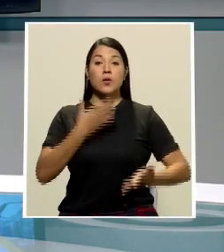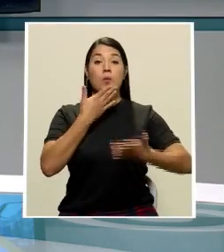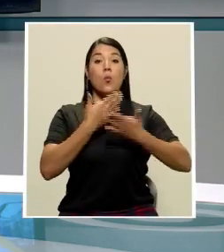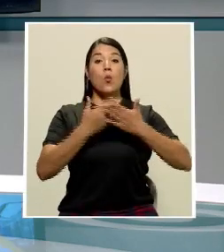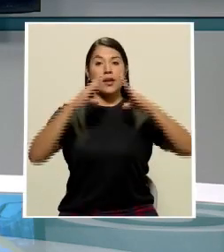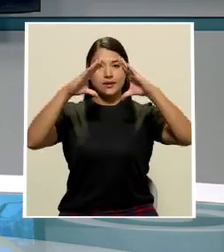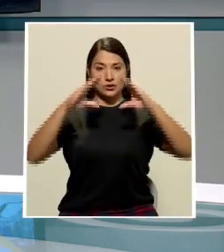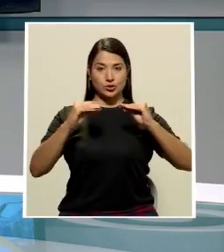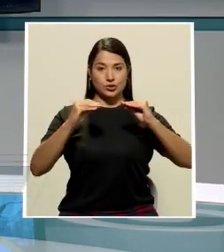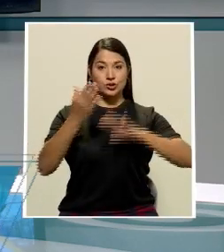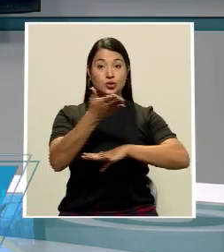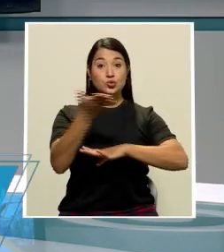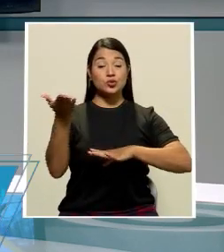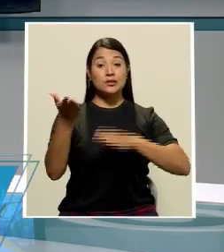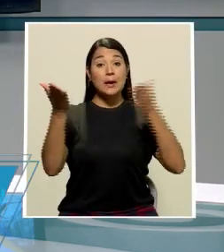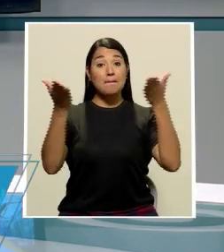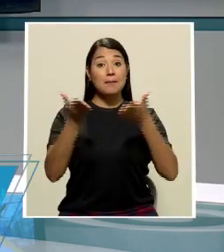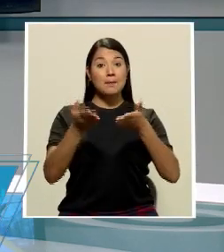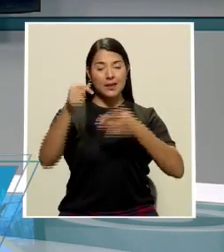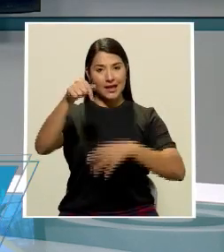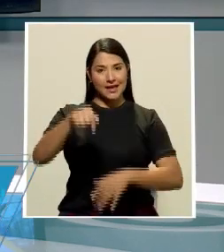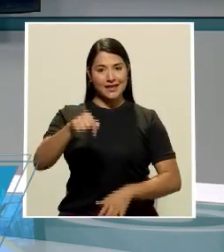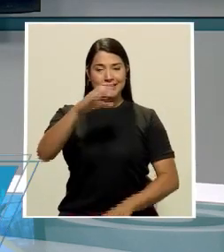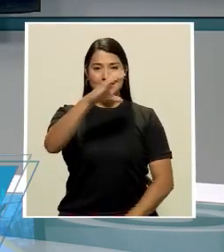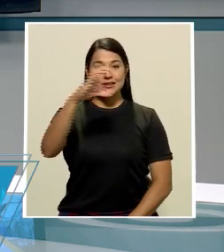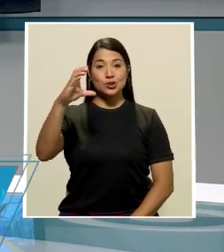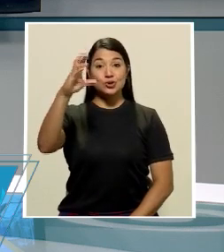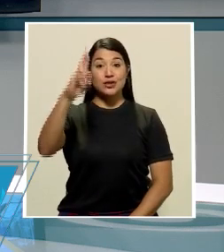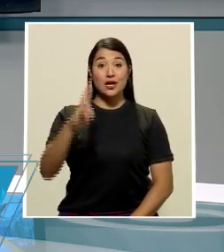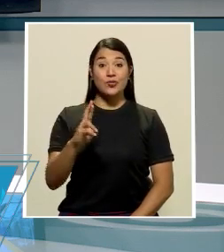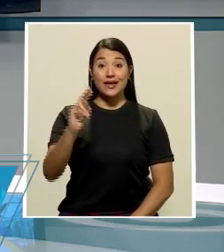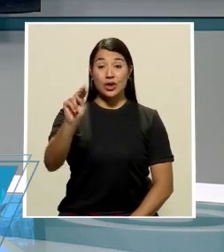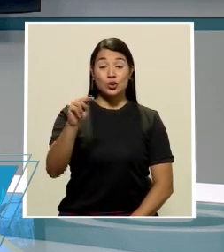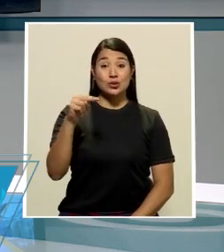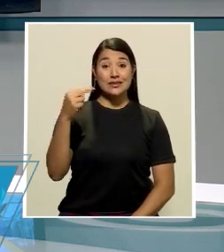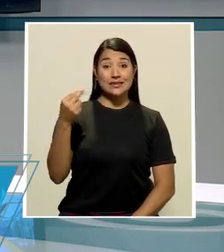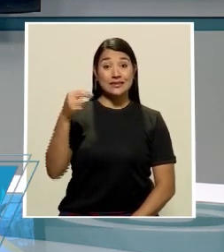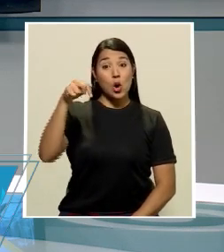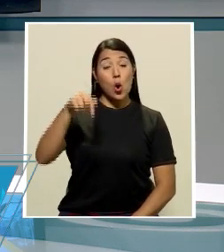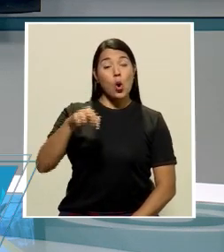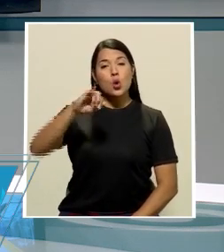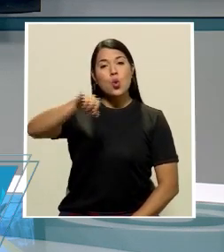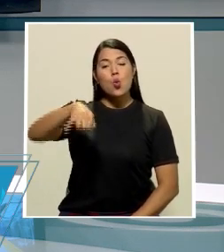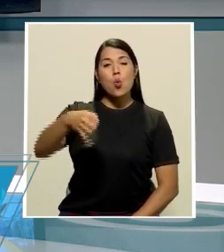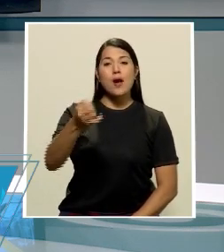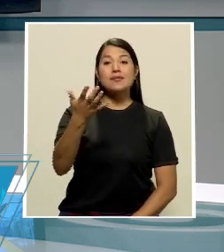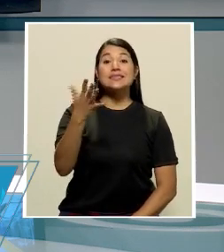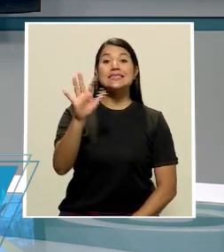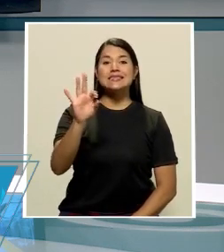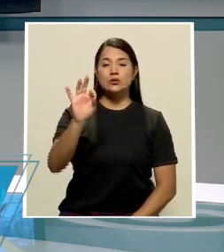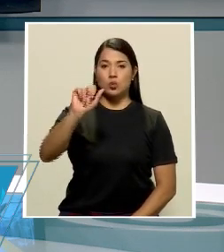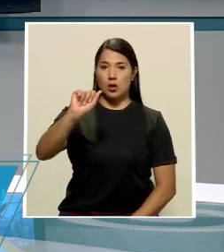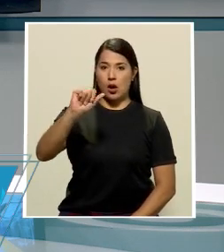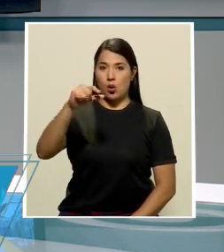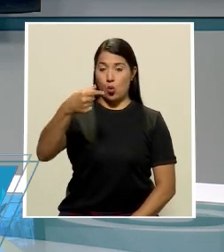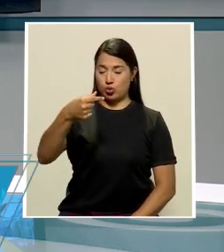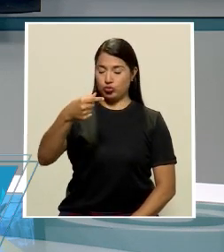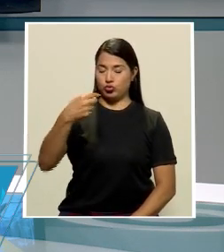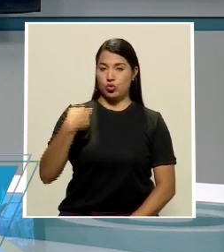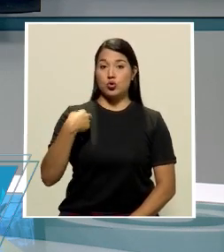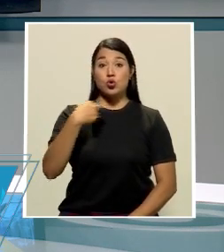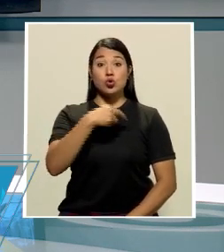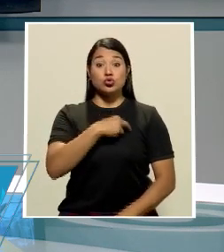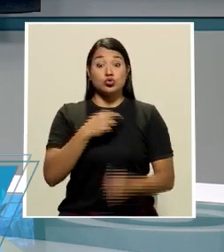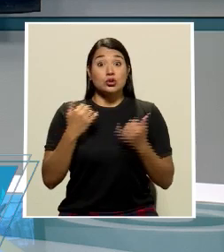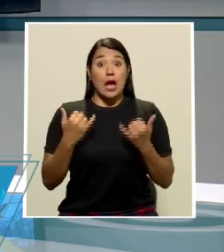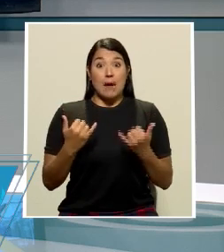Buenas noches, bienvenidos a la edición estelar de Costa Rica Noticias de este jueves 19 de agosto.